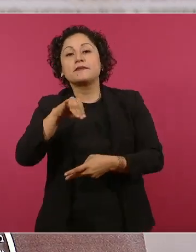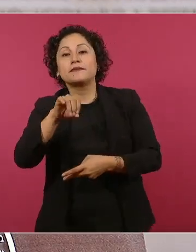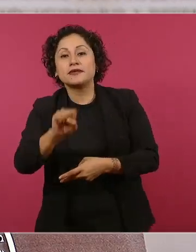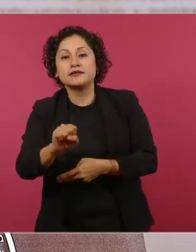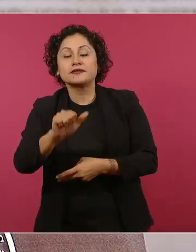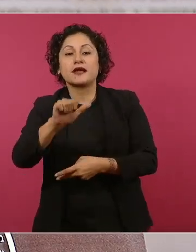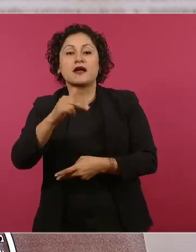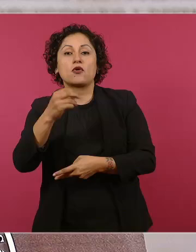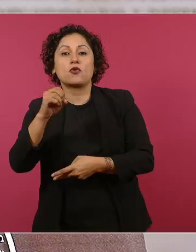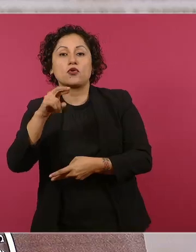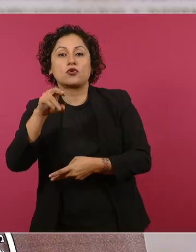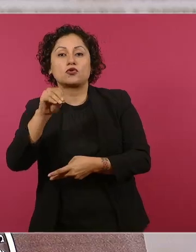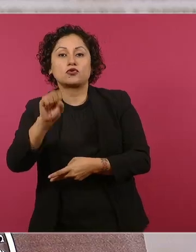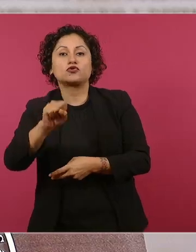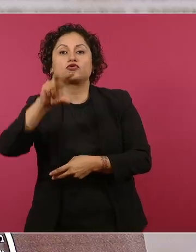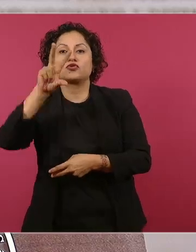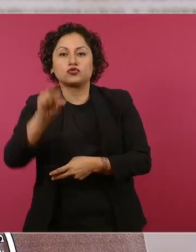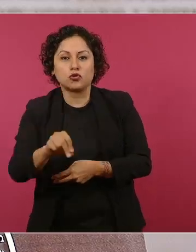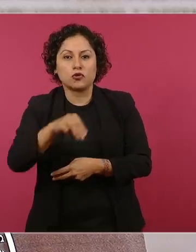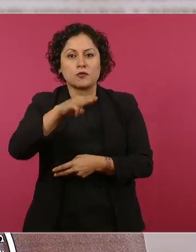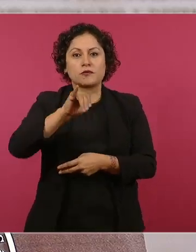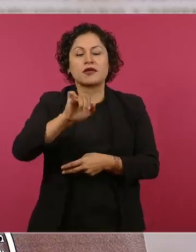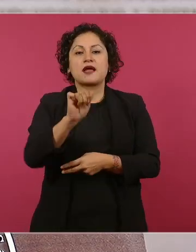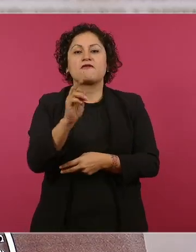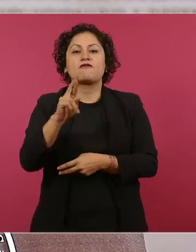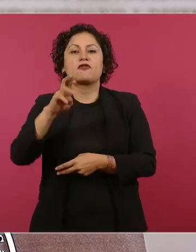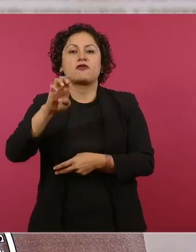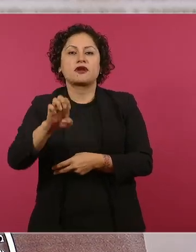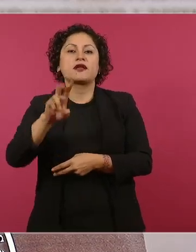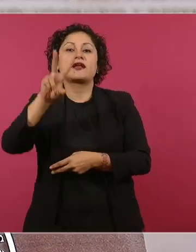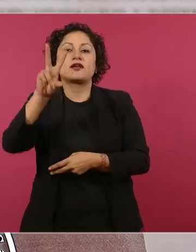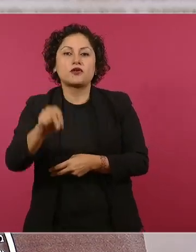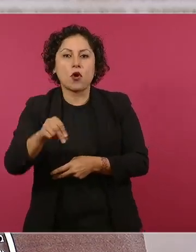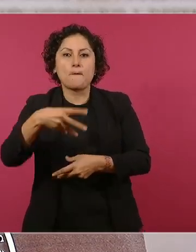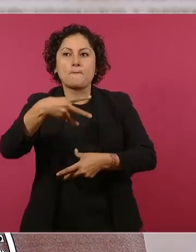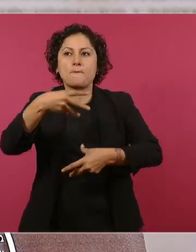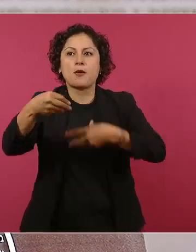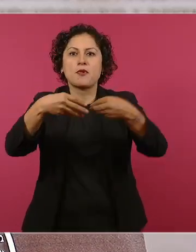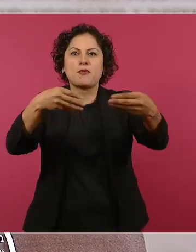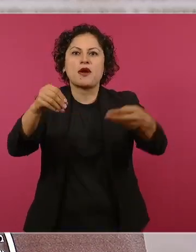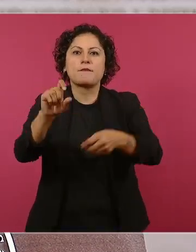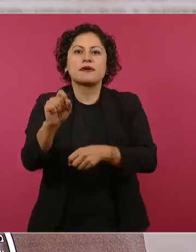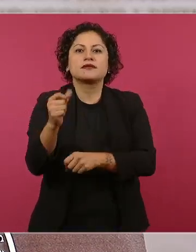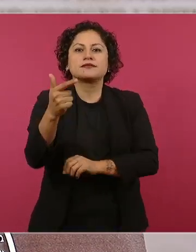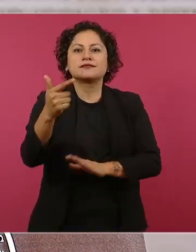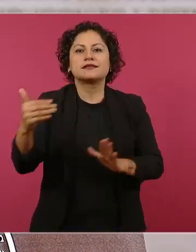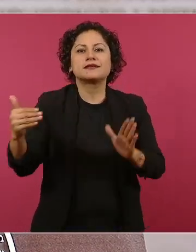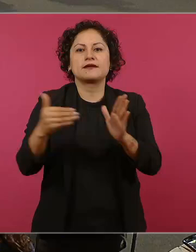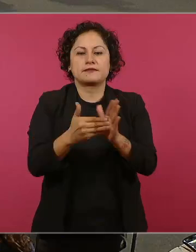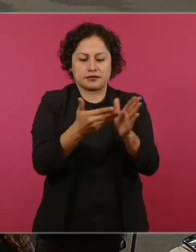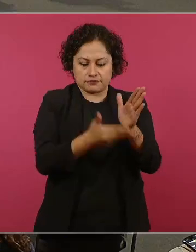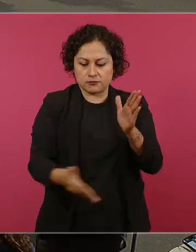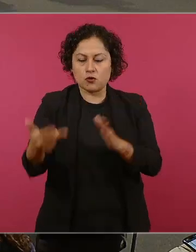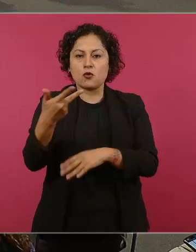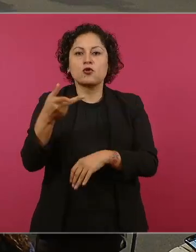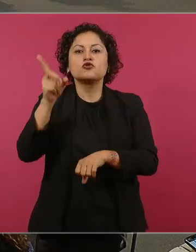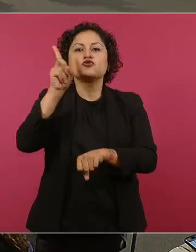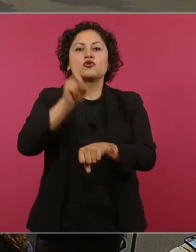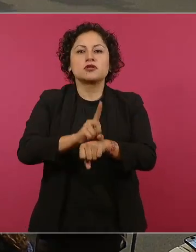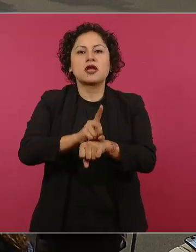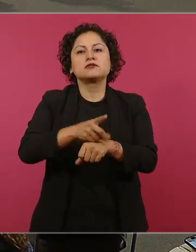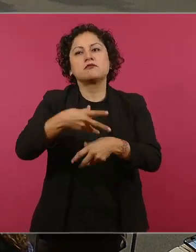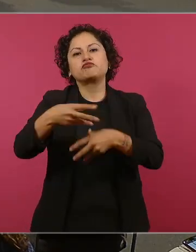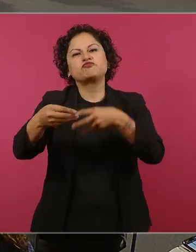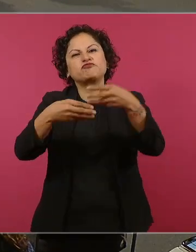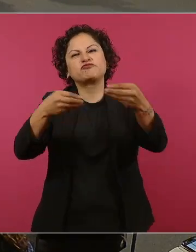de 97,000 veces por usuarios digitales en los últimos 8 días. Así, la campaña